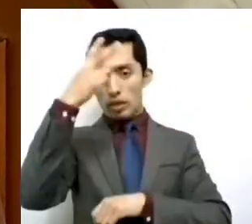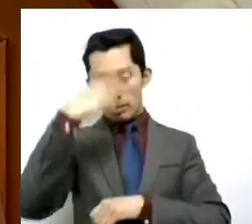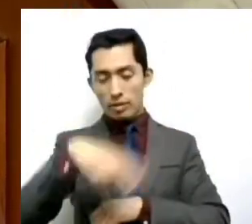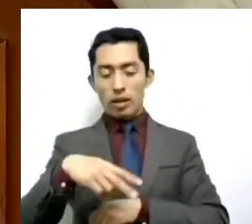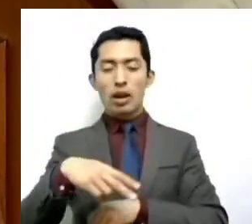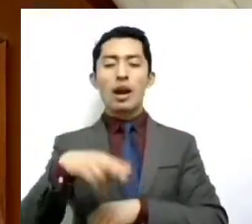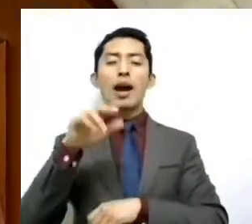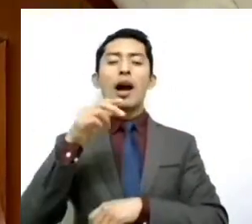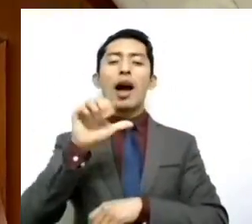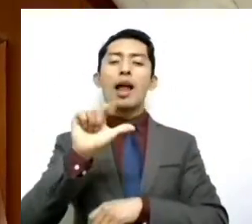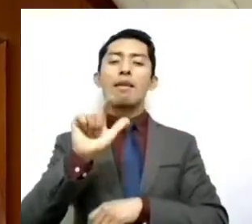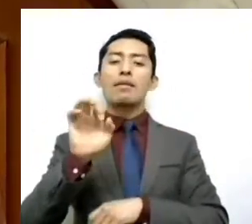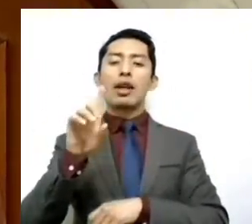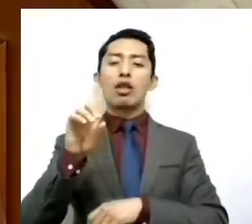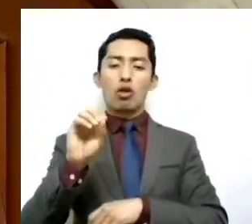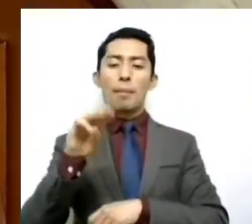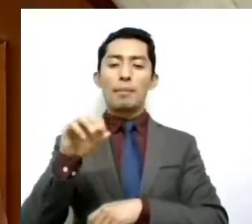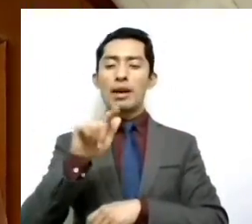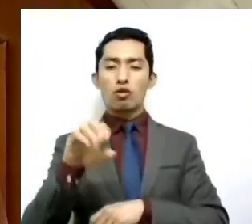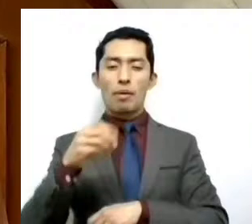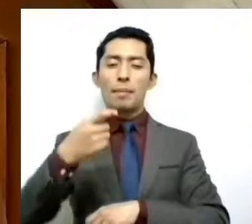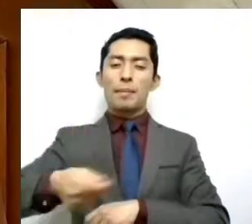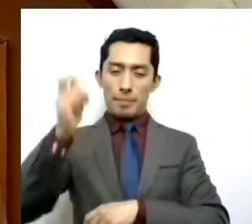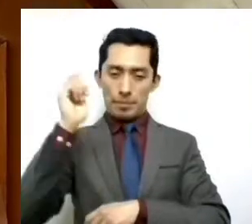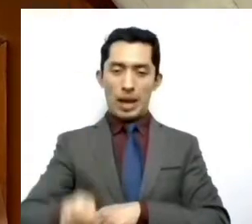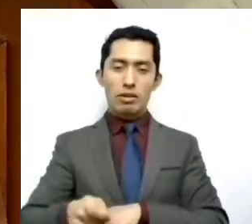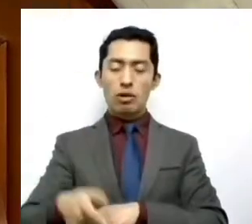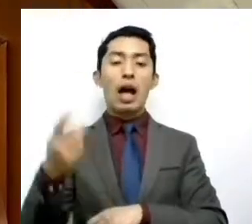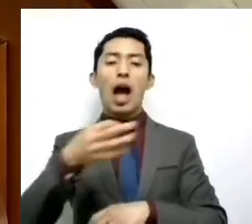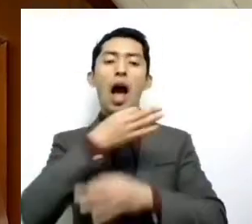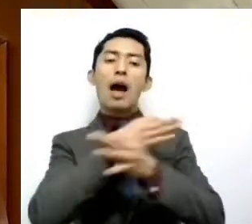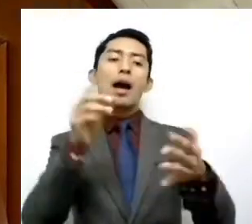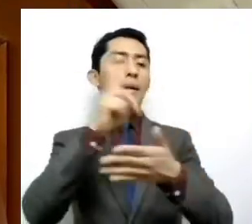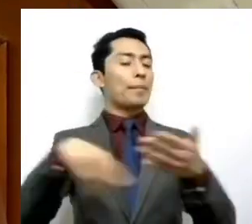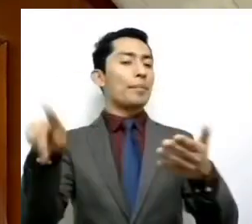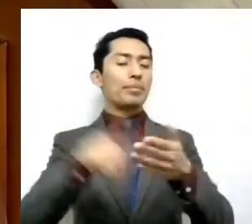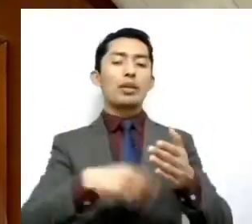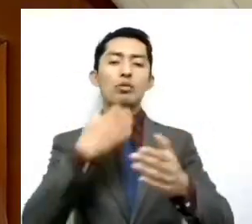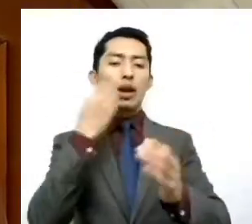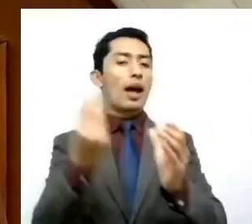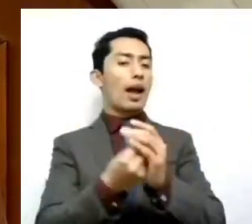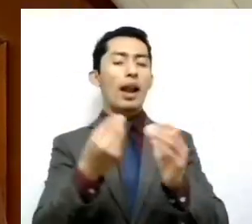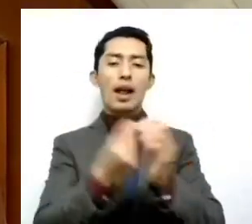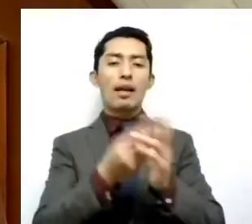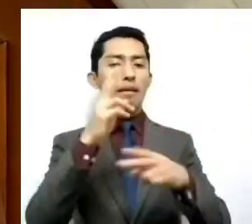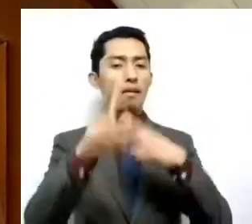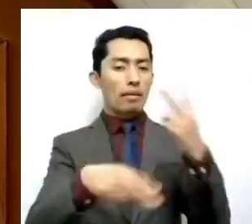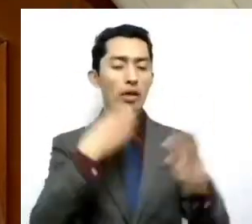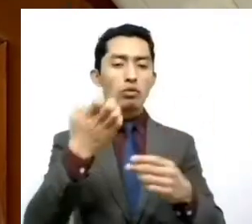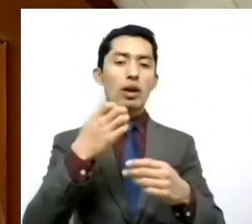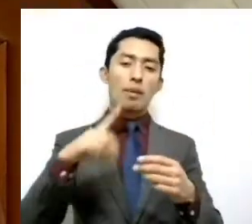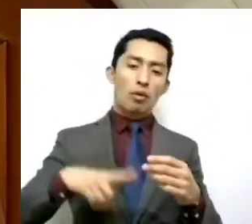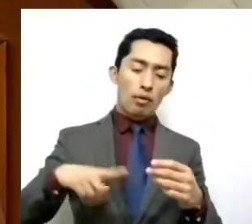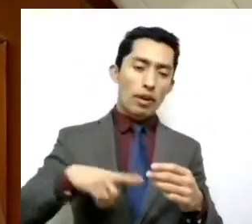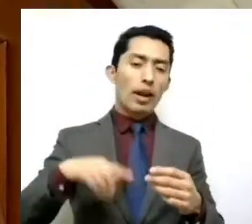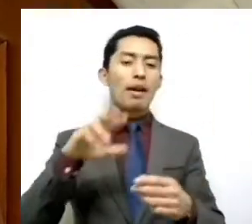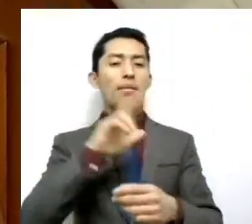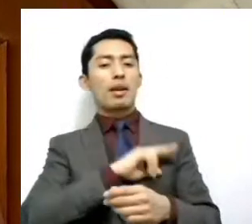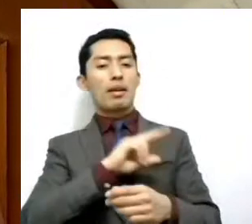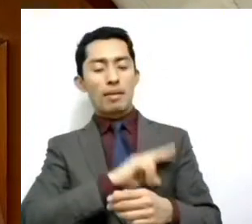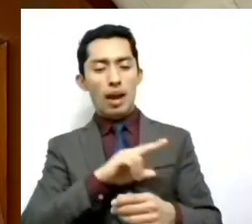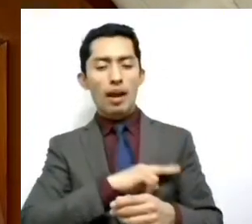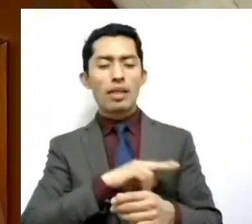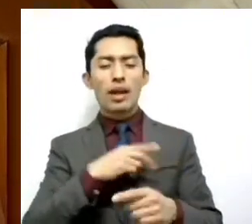del Maza, anunció la suspensión de clases en las escuelas públicas y privadas de los niveles